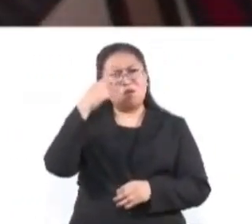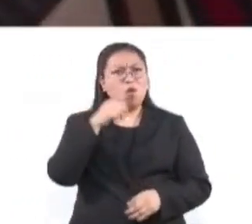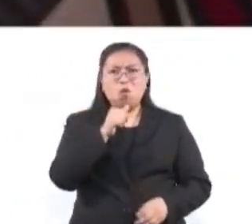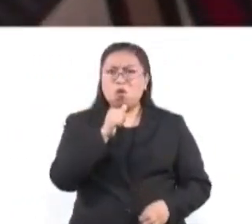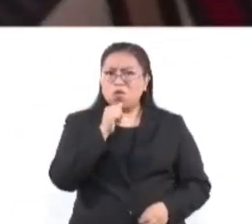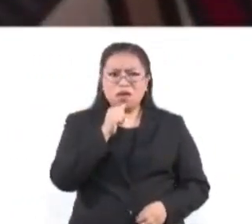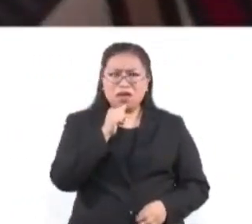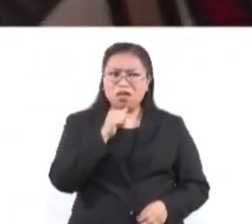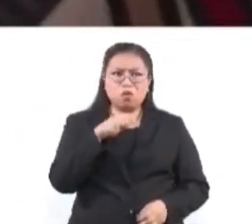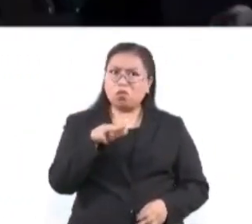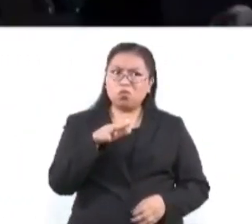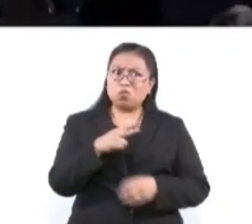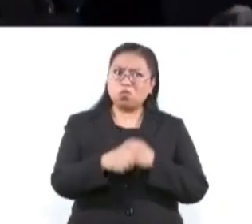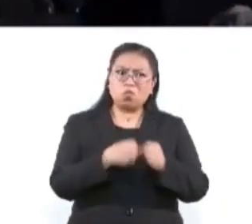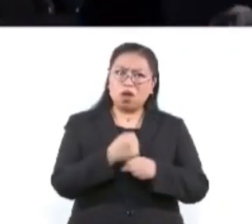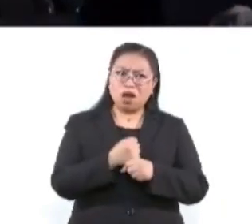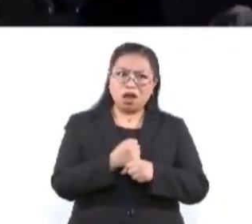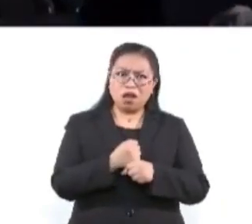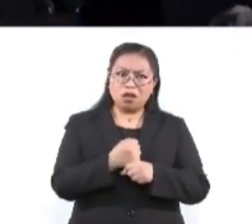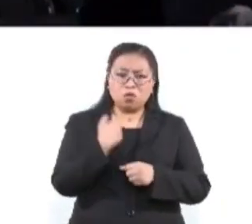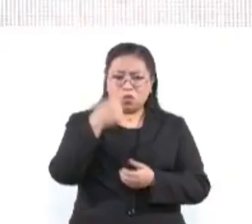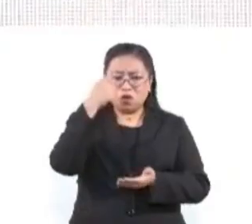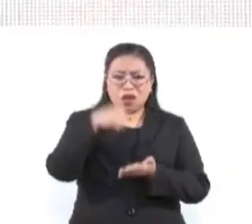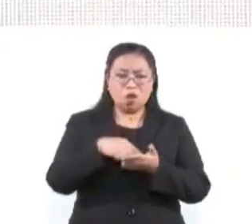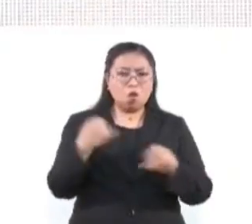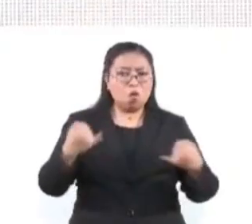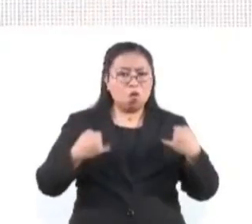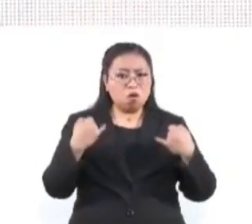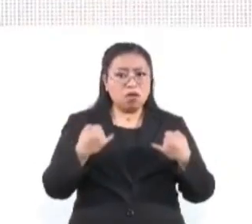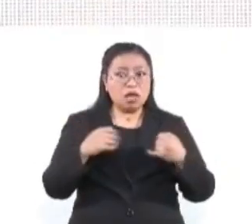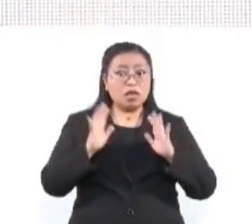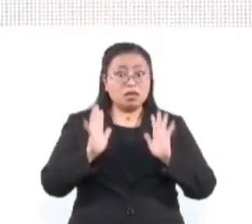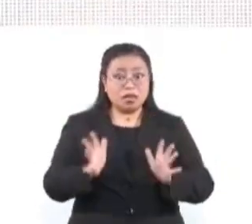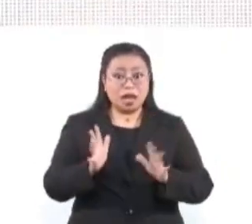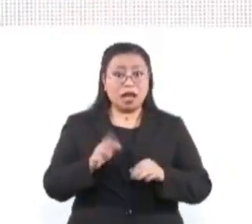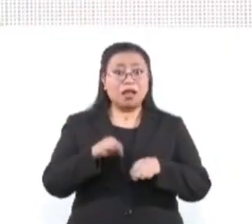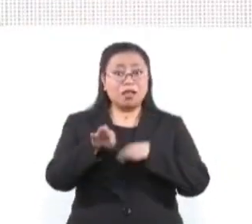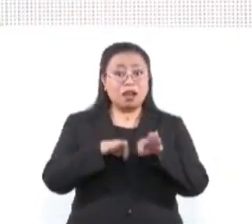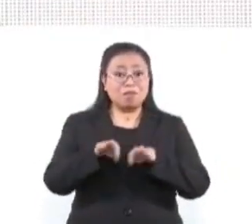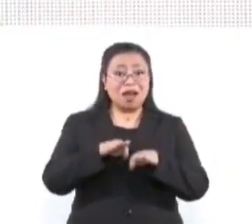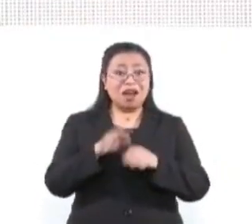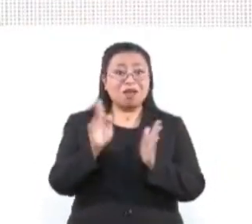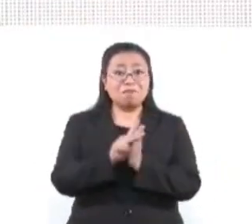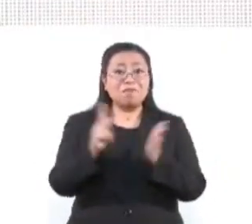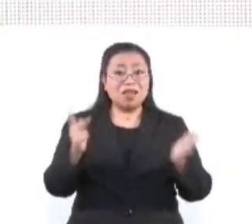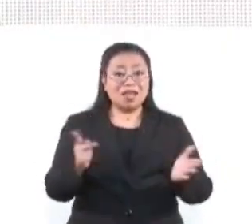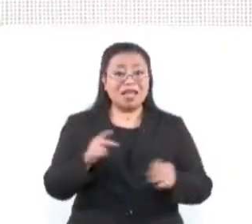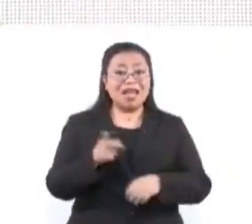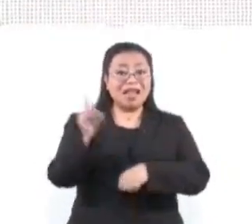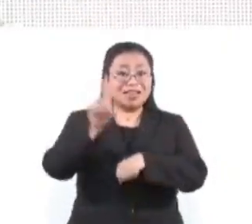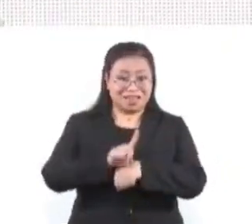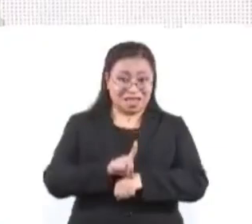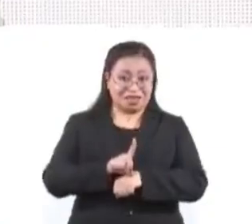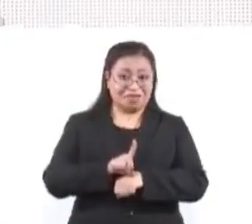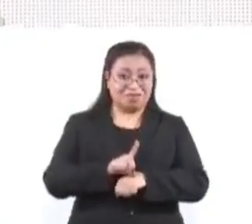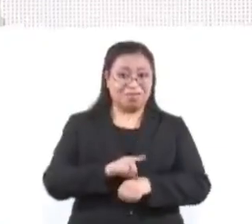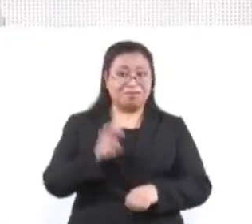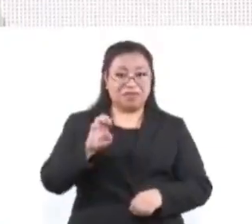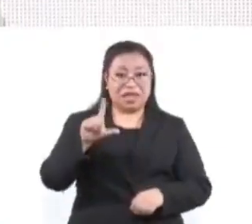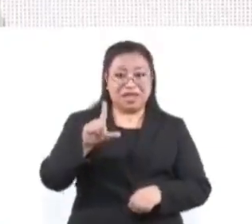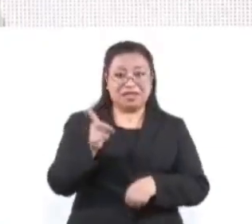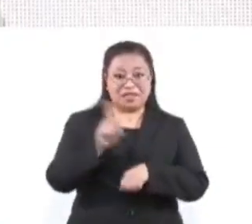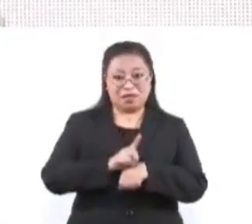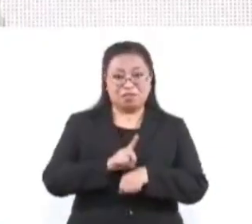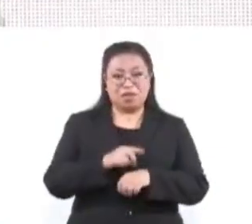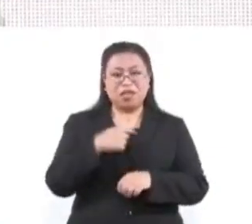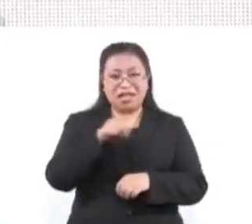todavía no tenía la mayoría de edad, todavía no tenía su cartilla cuando ya le dieron trabajo en el día. Era una cosa muy impresionante, y tú ves todavía los